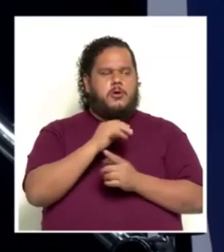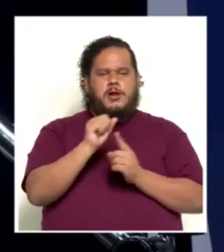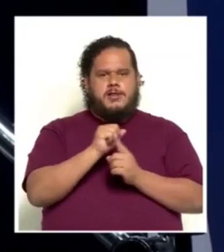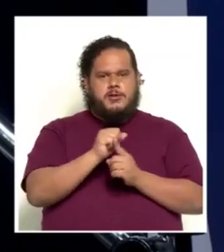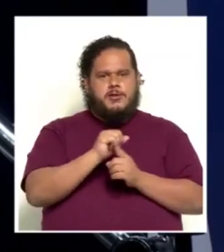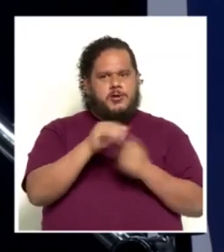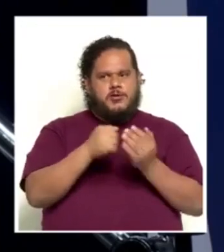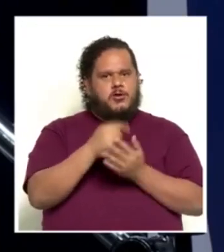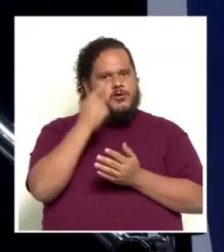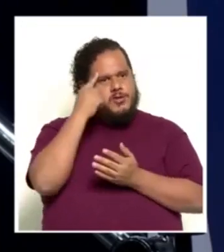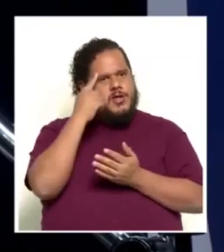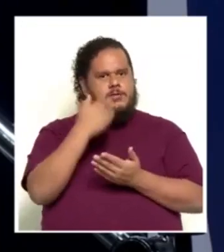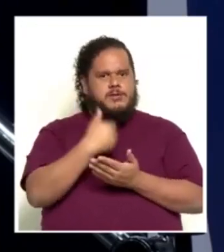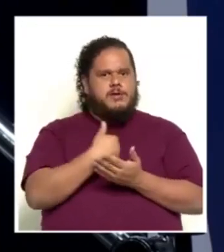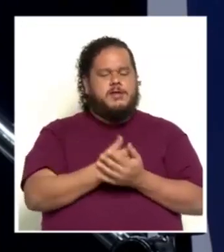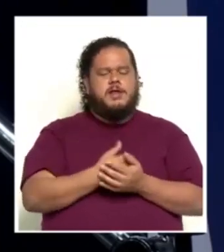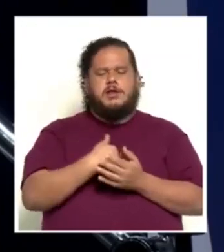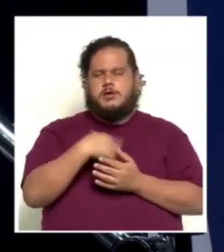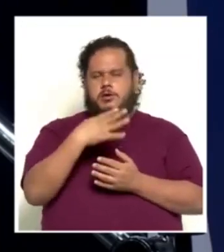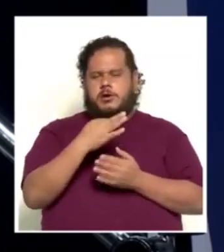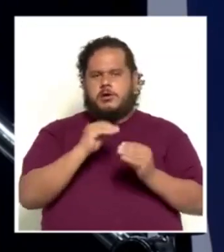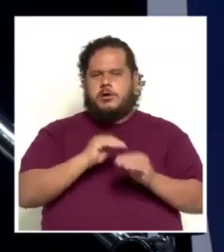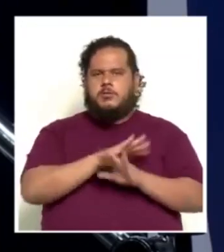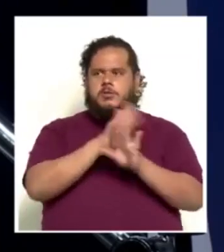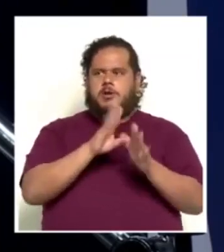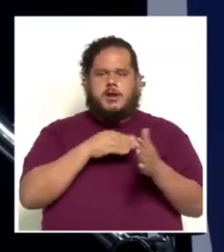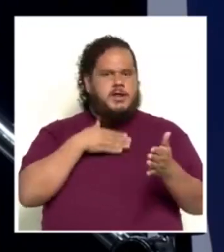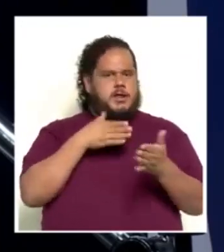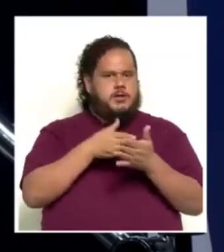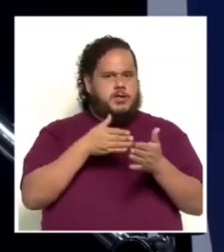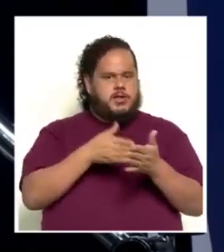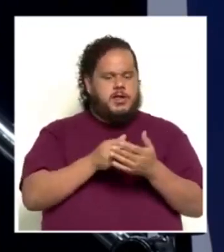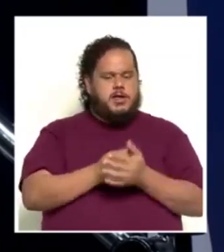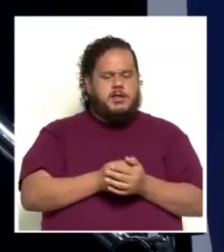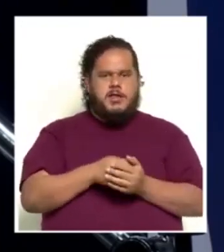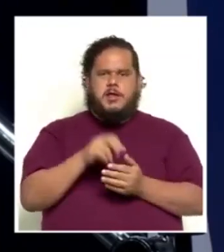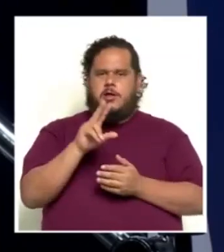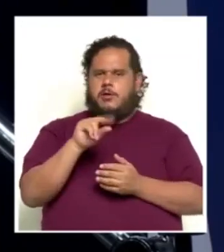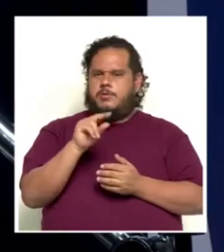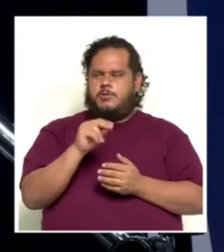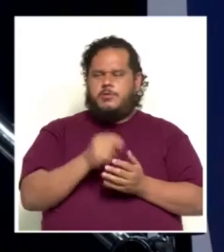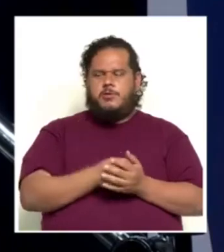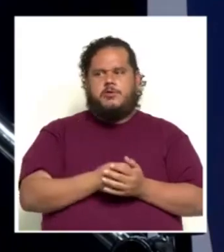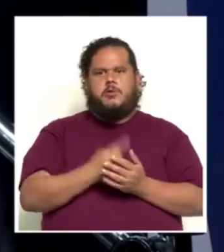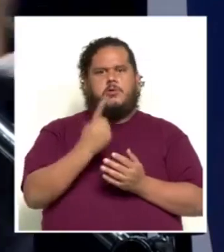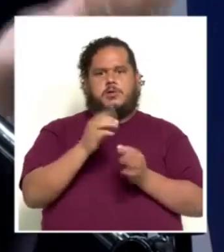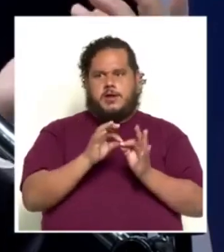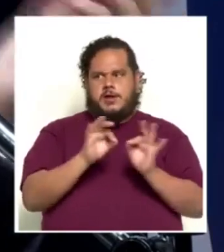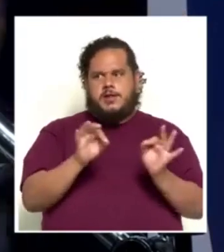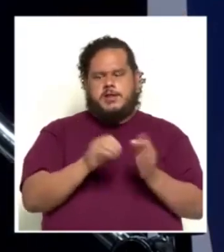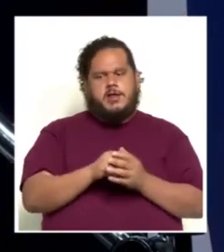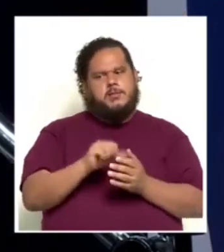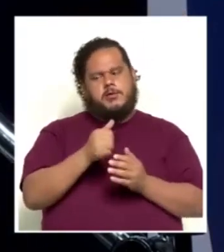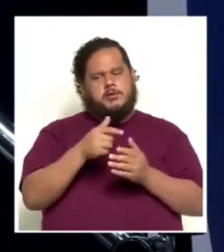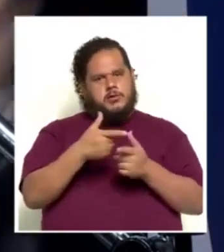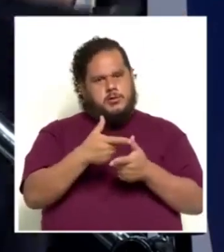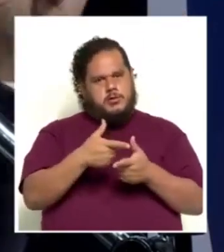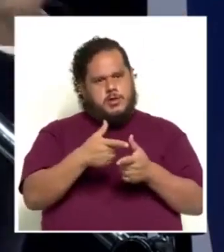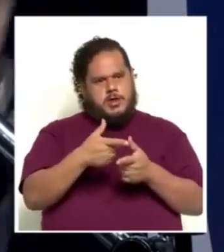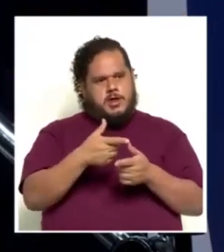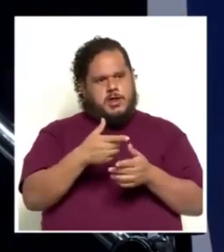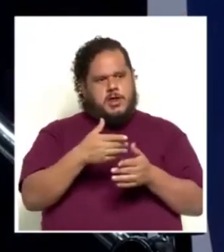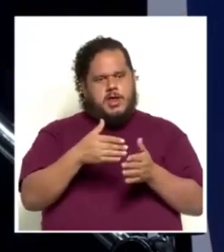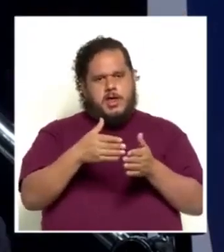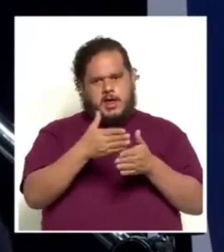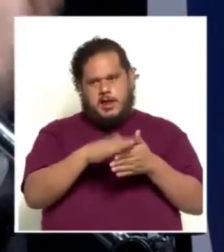tener. Entonces, yo creo que es muy claro que los ataques no son una garantía. Por otro lado, tenemos un Fabricio que inventó